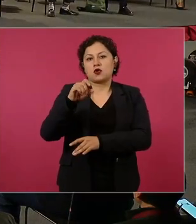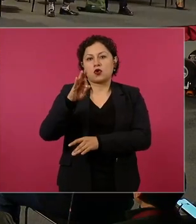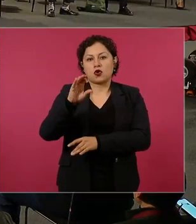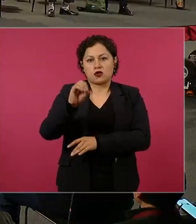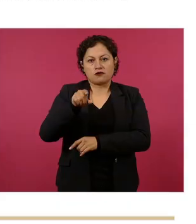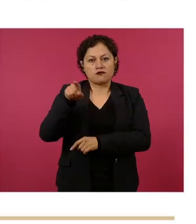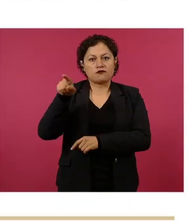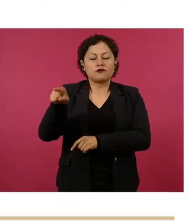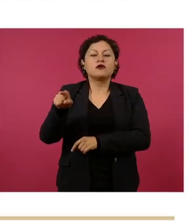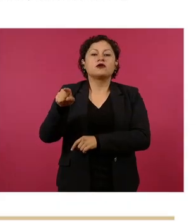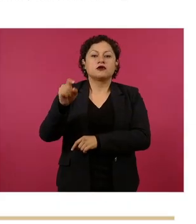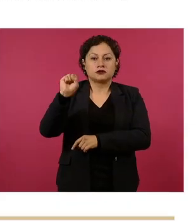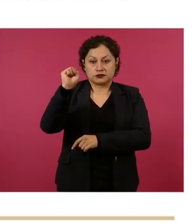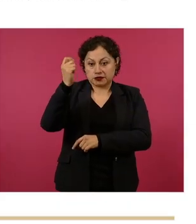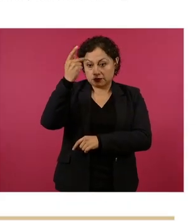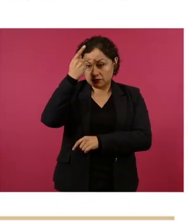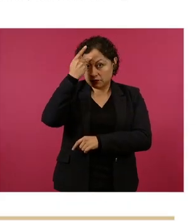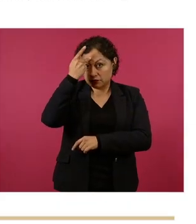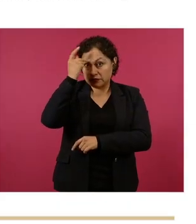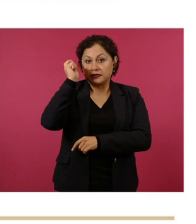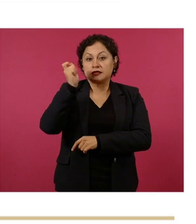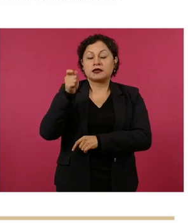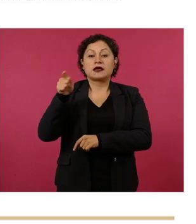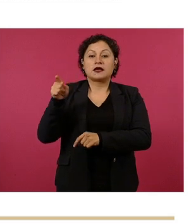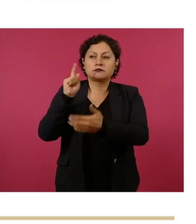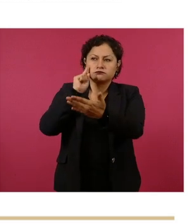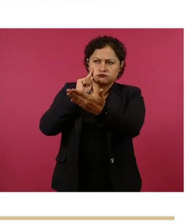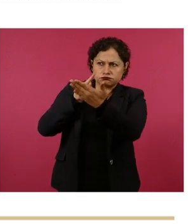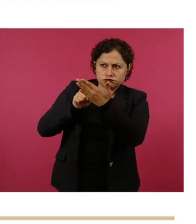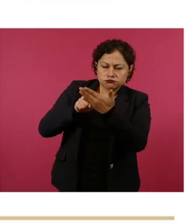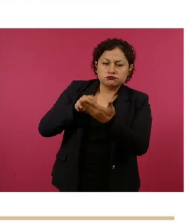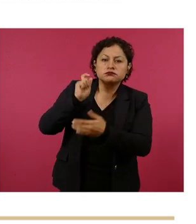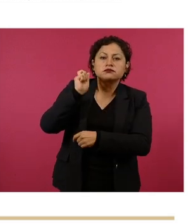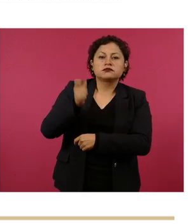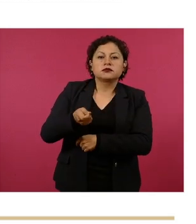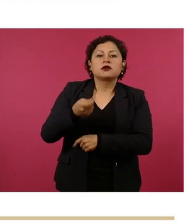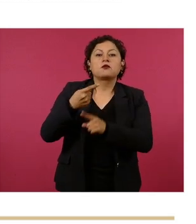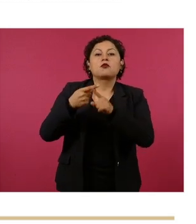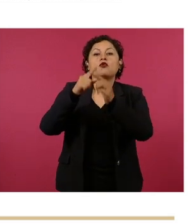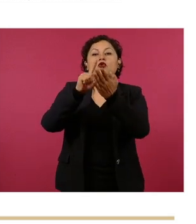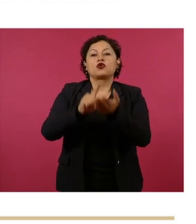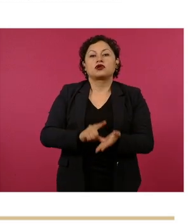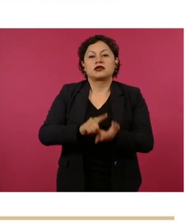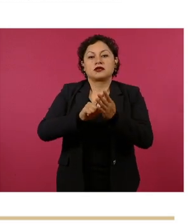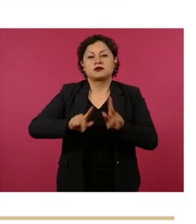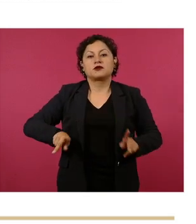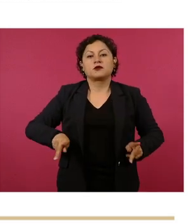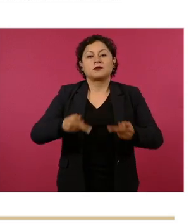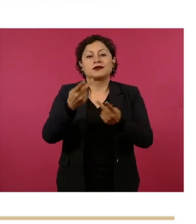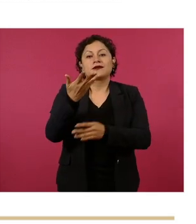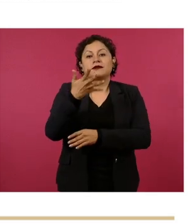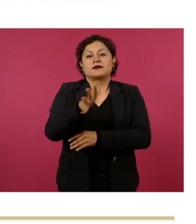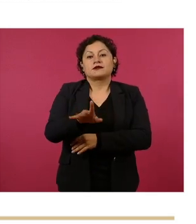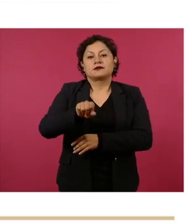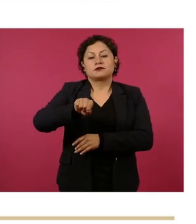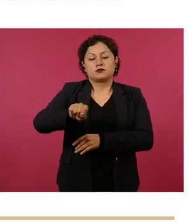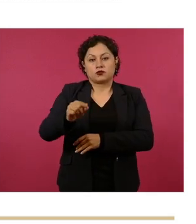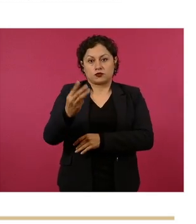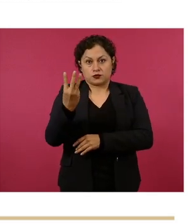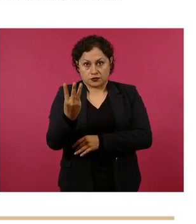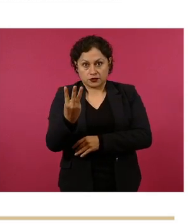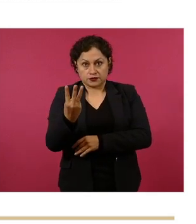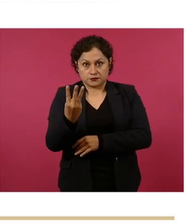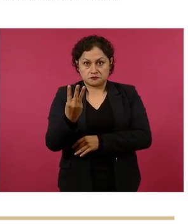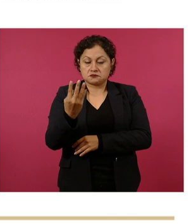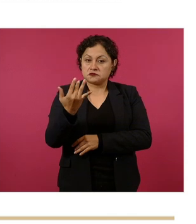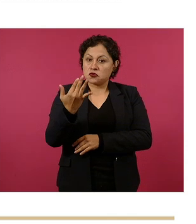del estado de San Luis Potosí, nos ofreció el litro de gas LP en 10 pesos con 3 centavos,